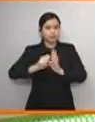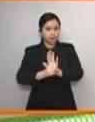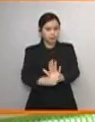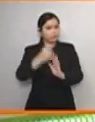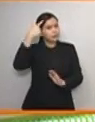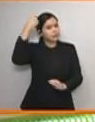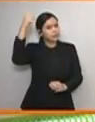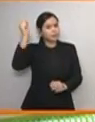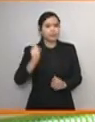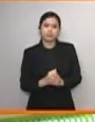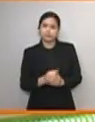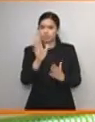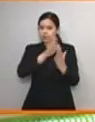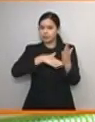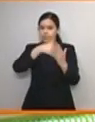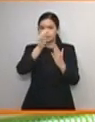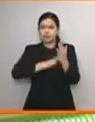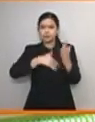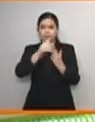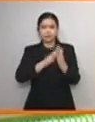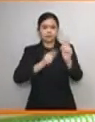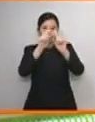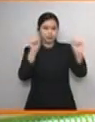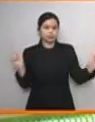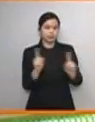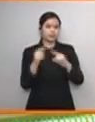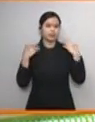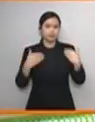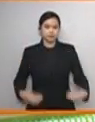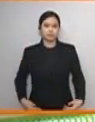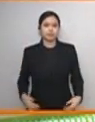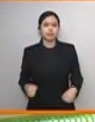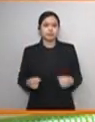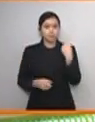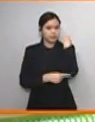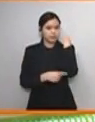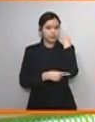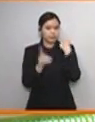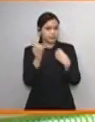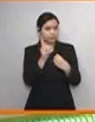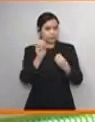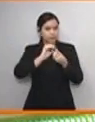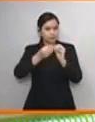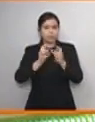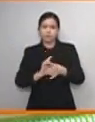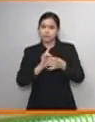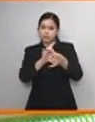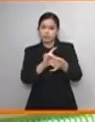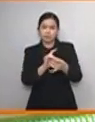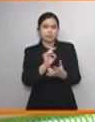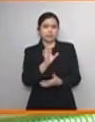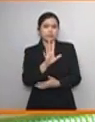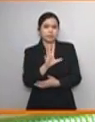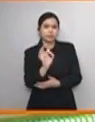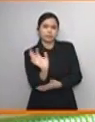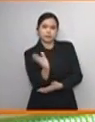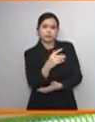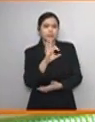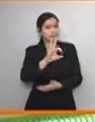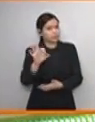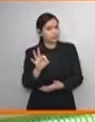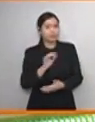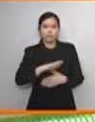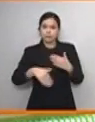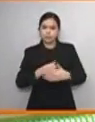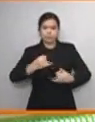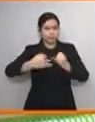diaria es el 65 con su símbolo de sueños pintura. En el cuadro del cuerpo lo podemos ubicar justamente en el codo derecho. Números que se le relacionan